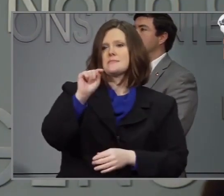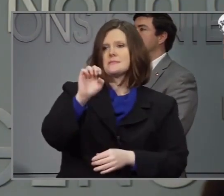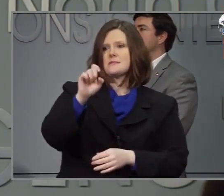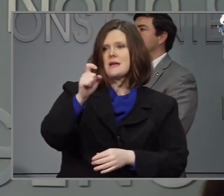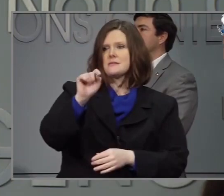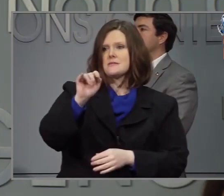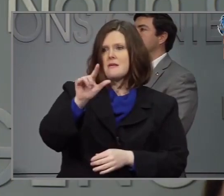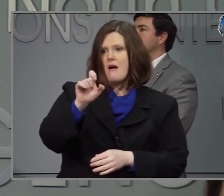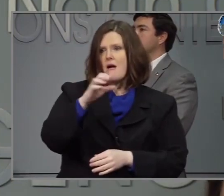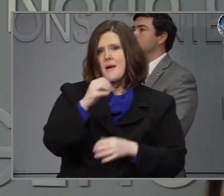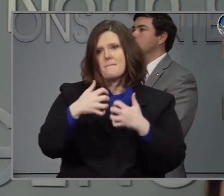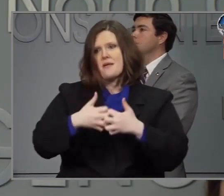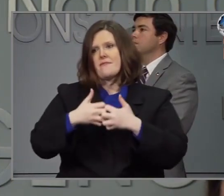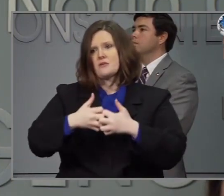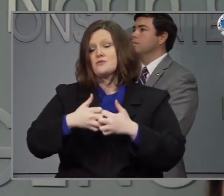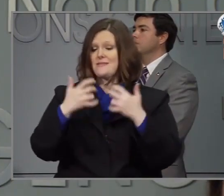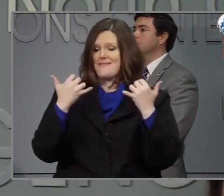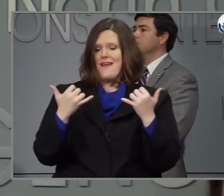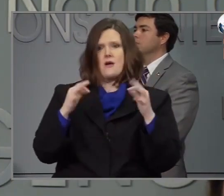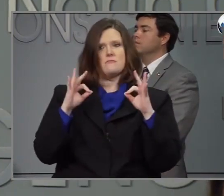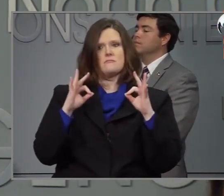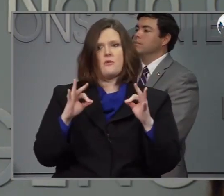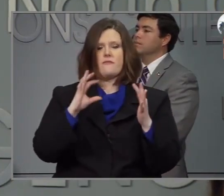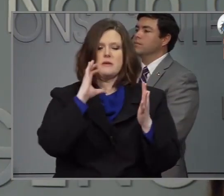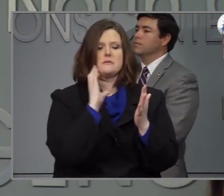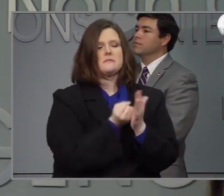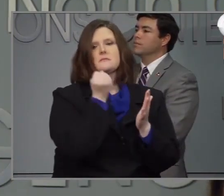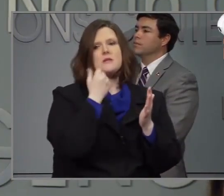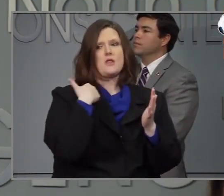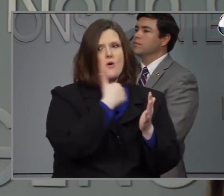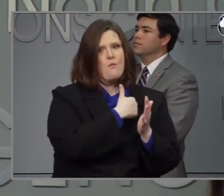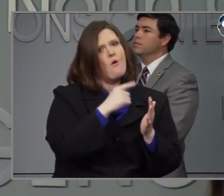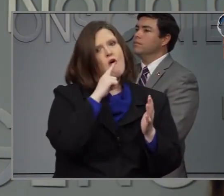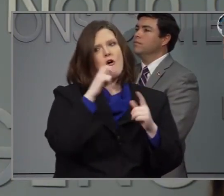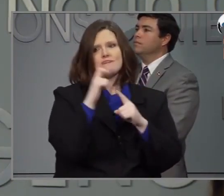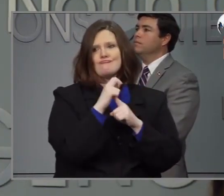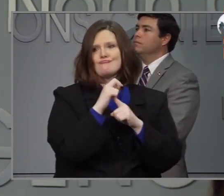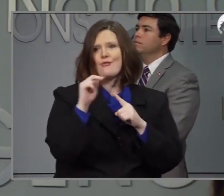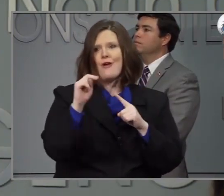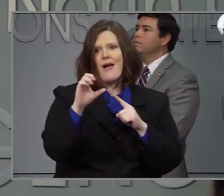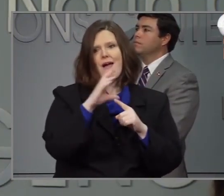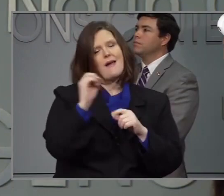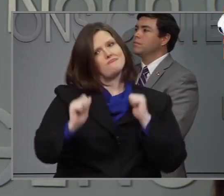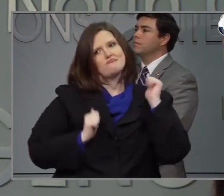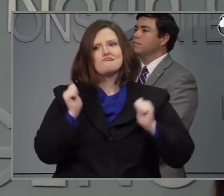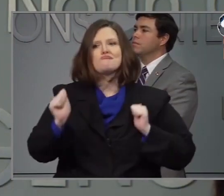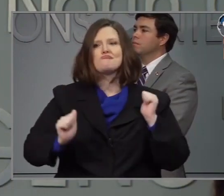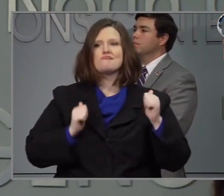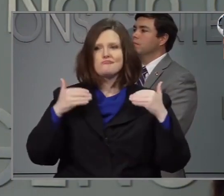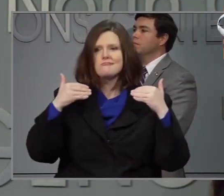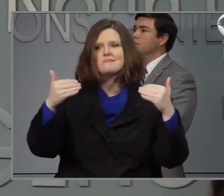manufactura es el momento de aprovechar esa innovación y liderazgo